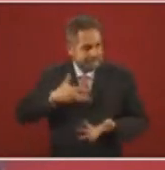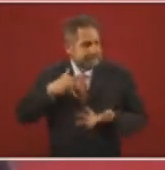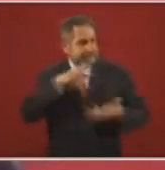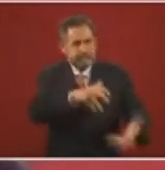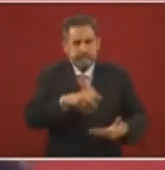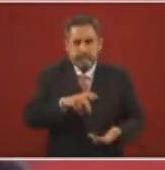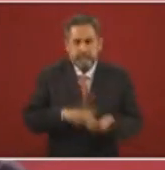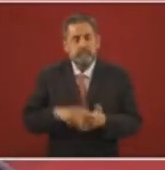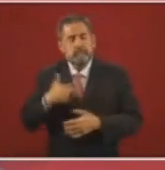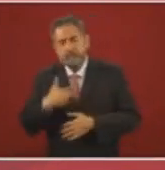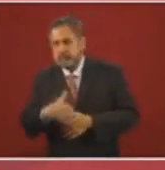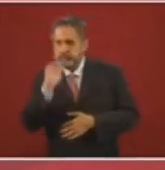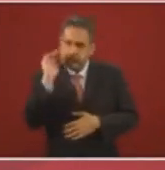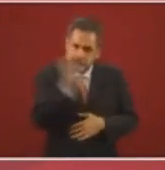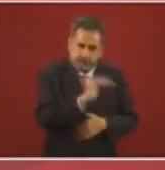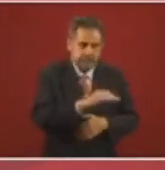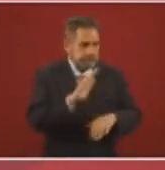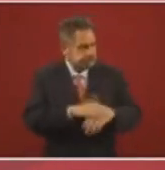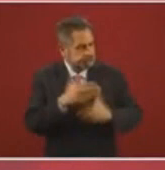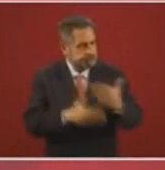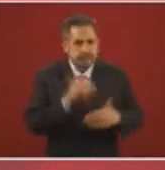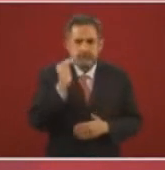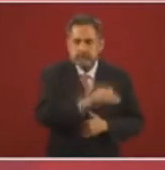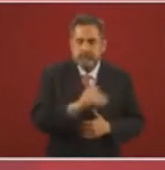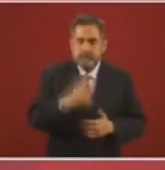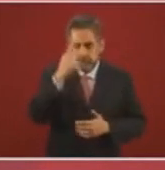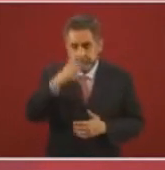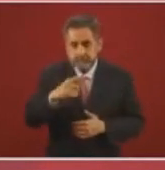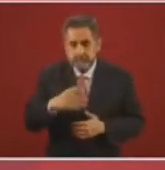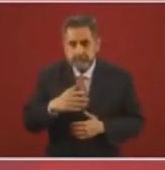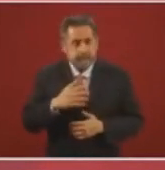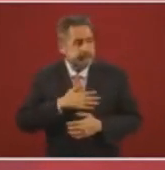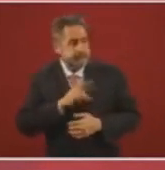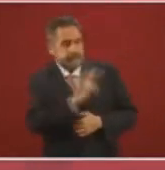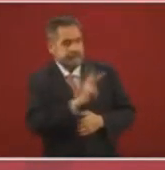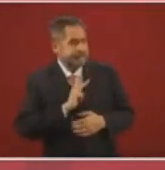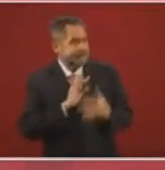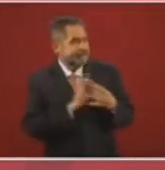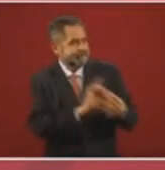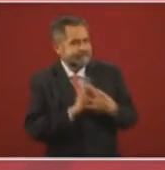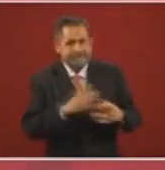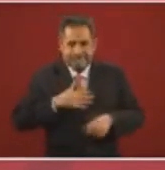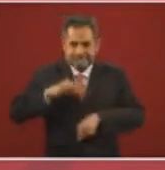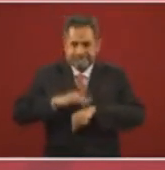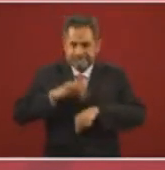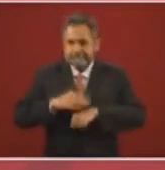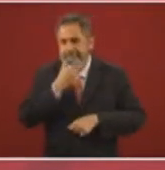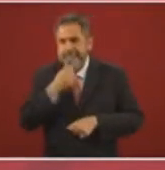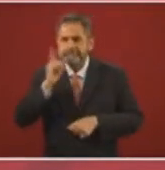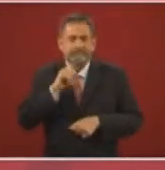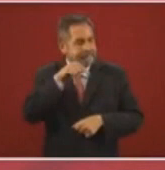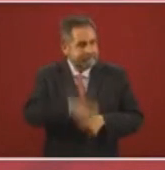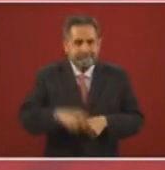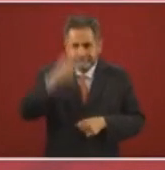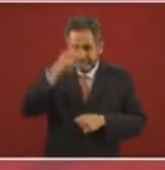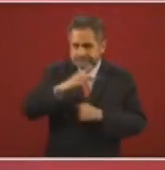apelamos y eso lo puedo decir directamente a mis padres a mis colegas médicas y médicos de este